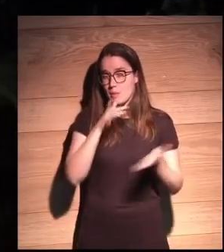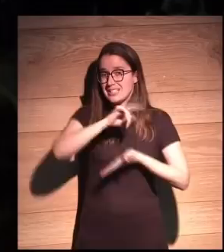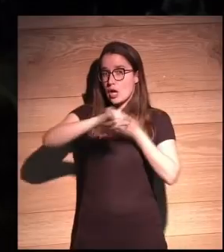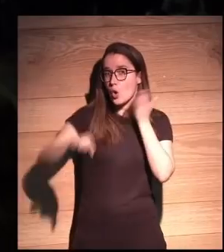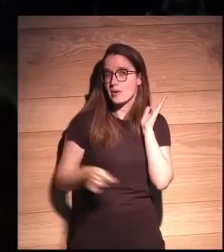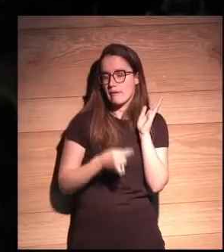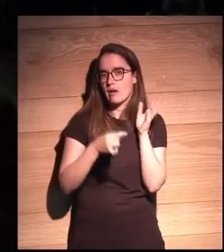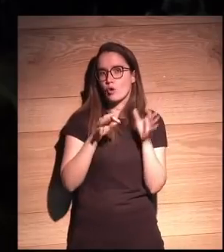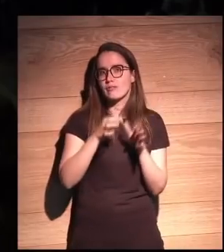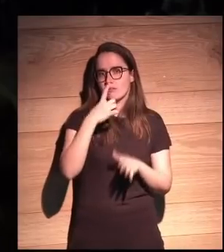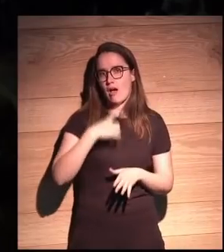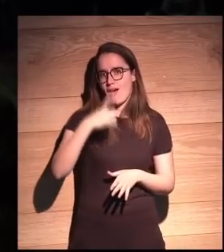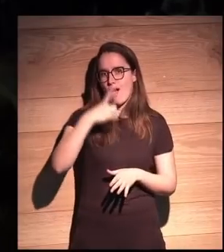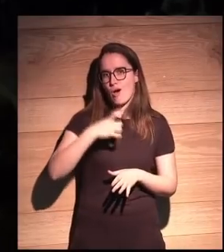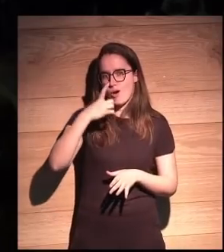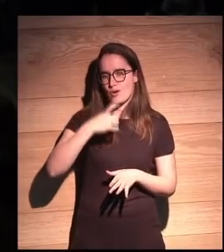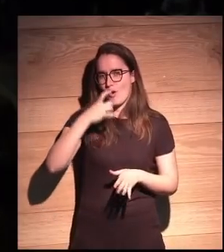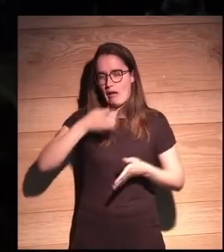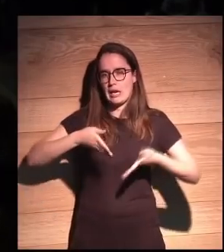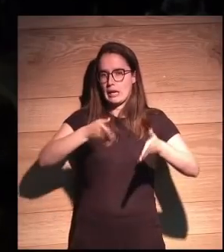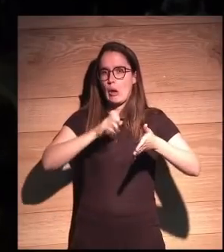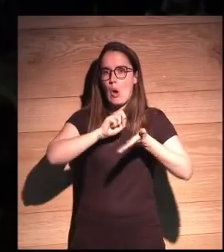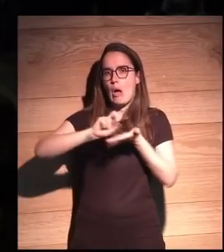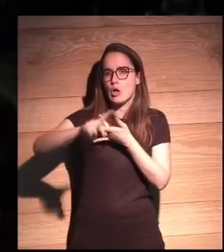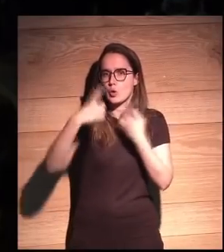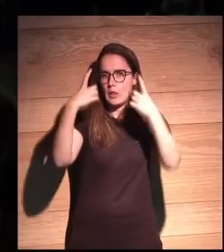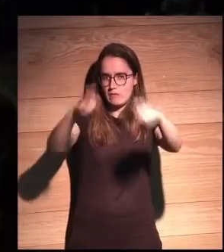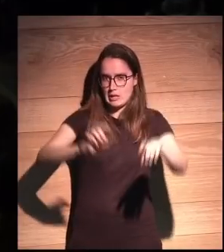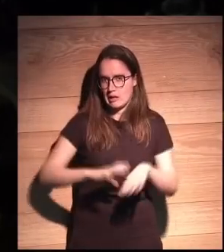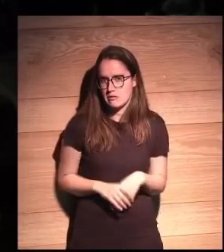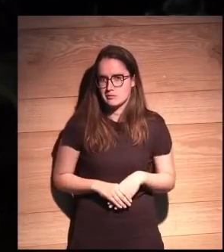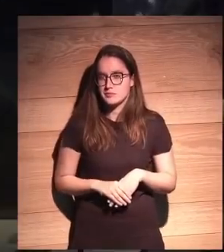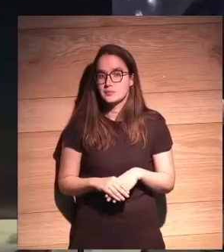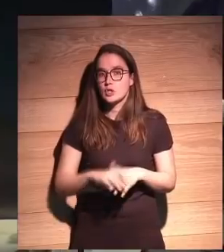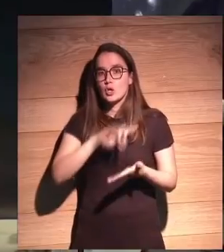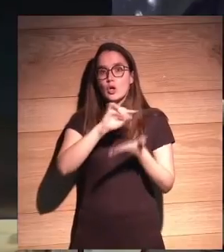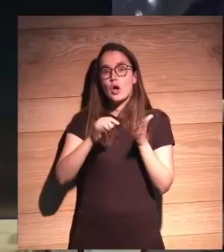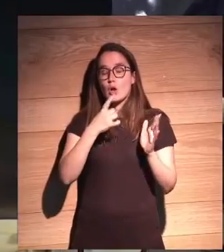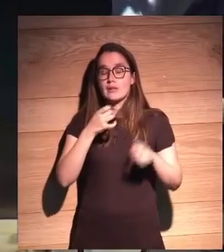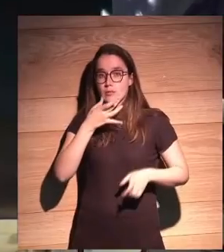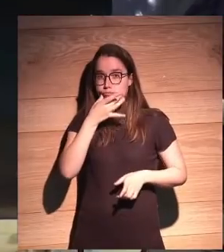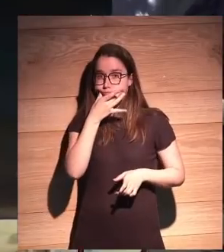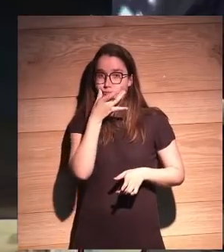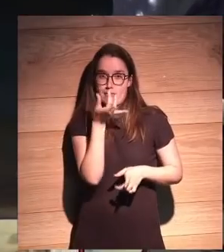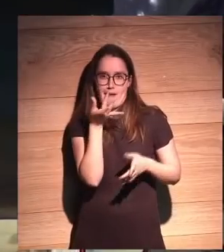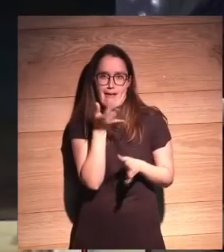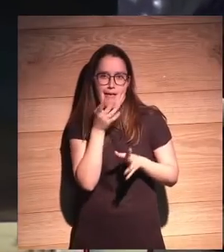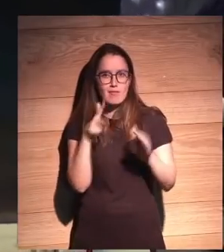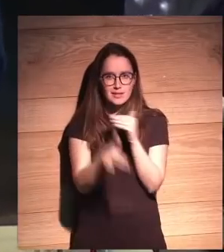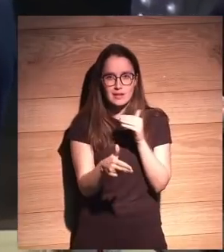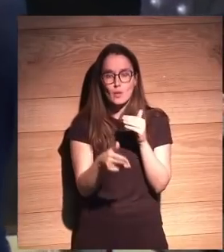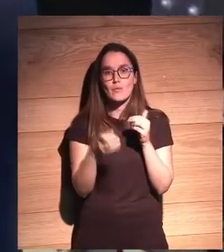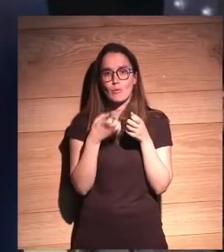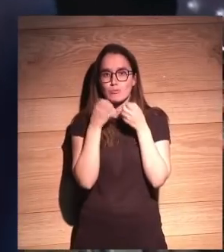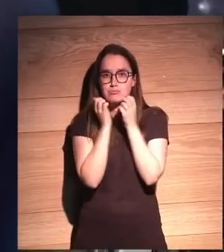rubricar. Ah, con tinta sin roja. Tener que pasar el Rubicón de atravesar pues la Gran Vía para comprar un con tinta roja, eso es. Y así no te ruborizas. Claro, ruborizarse es cuando